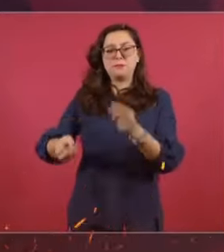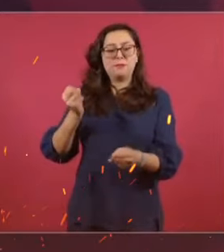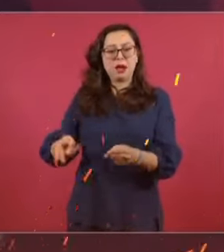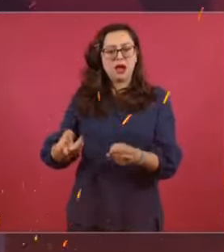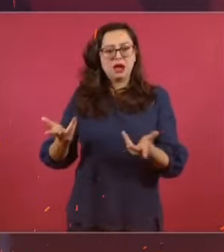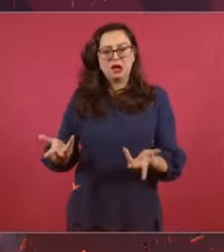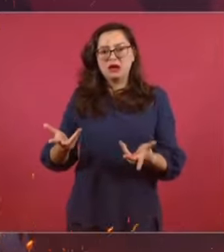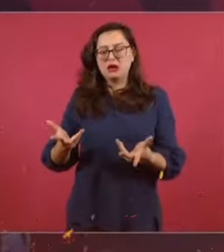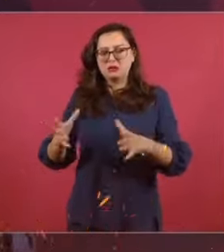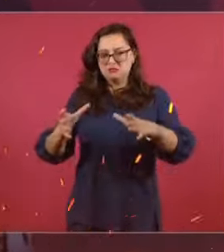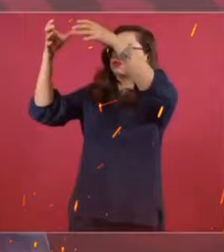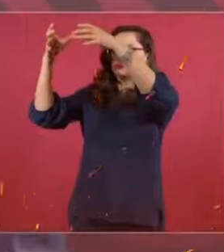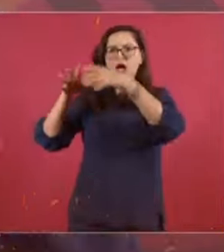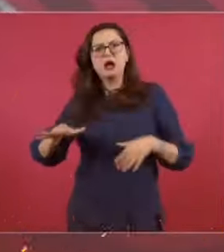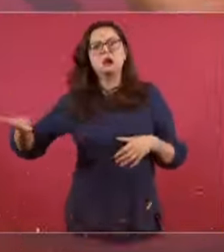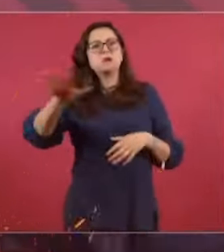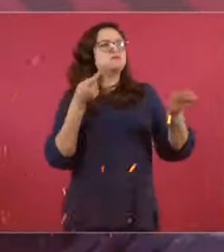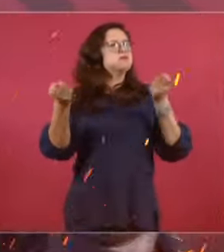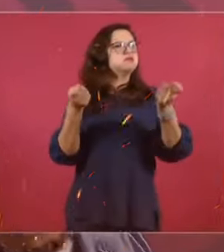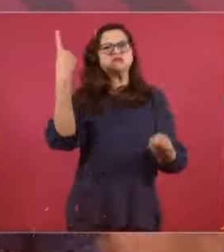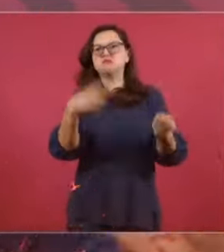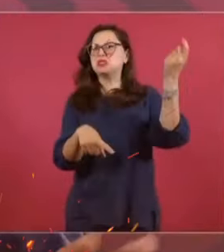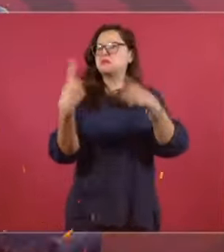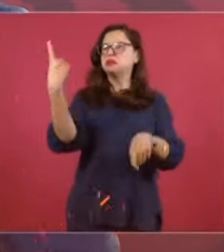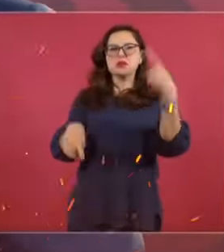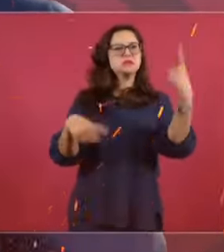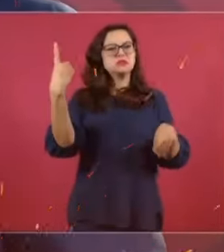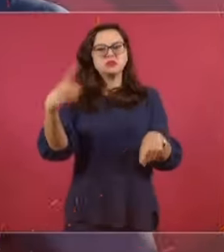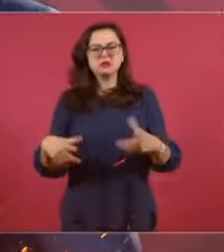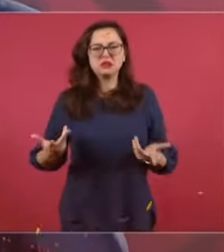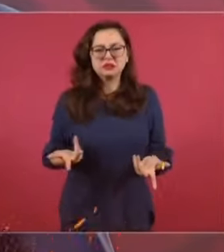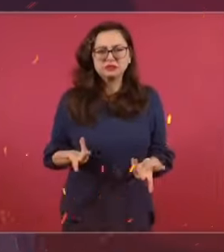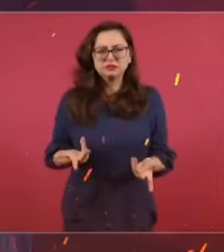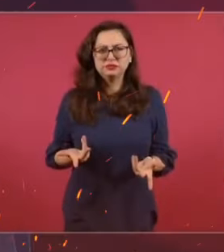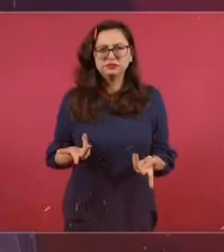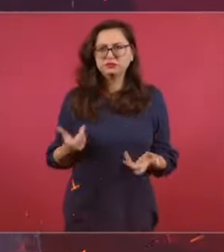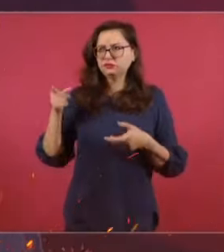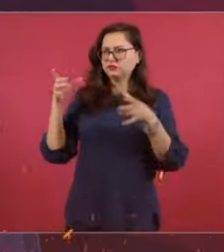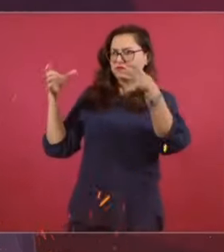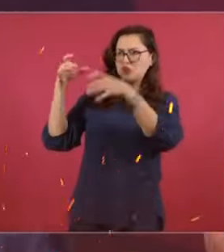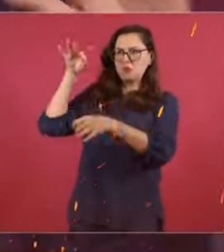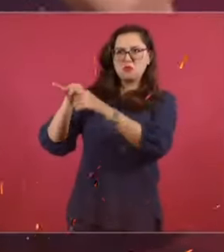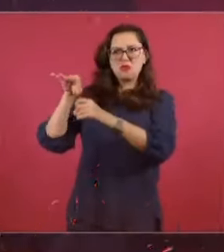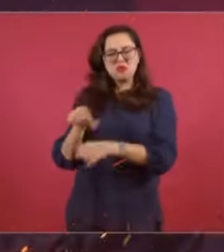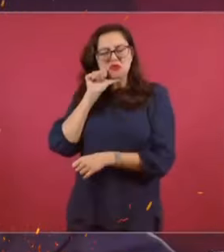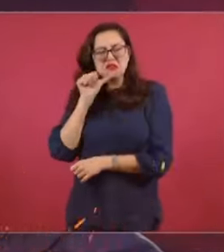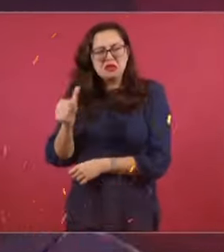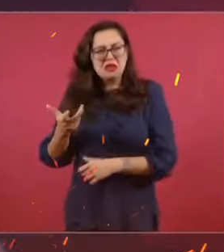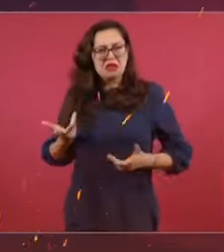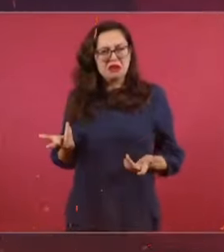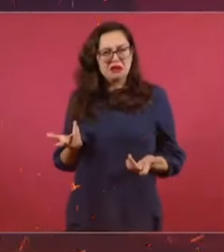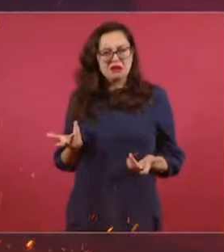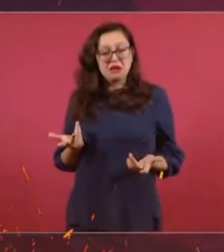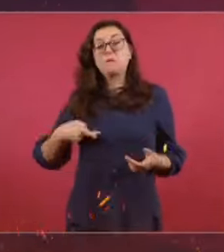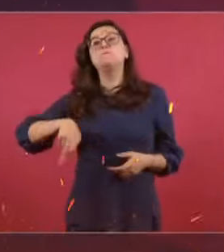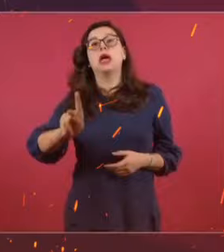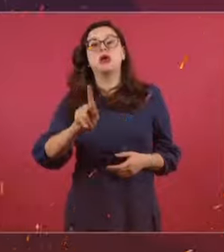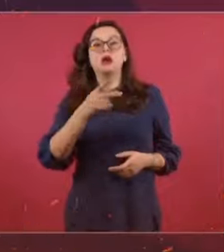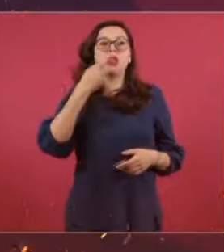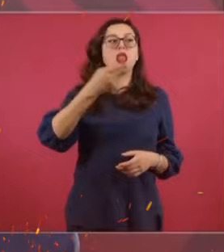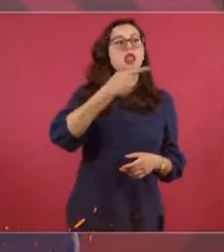que dominen, manden en México y que usen como fachada, como parapeto, la